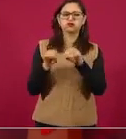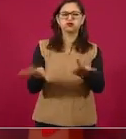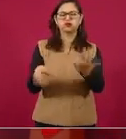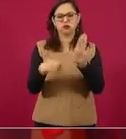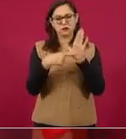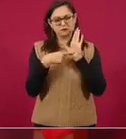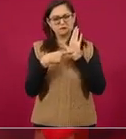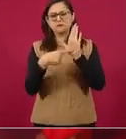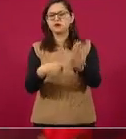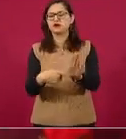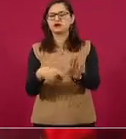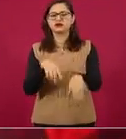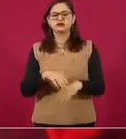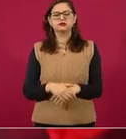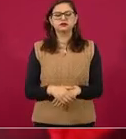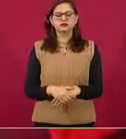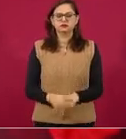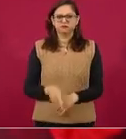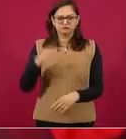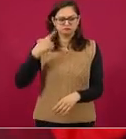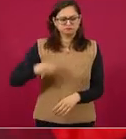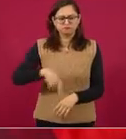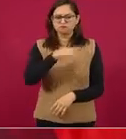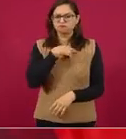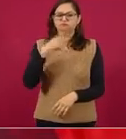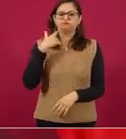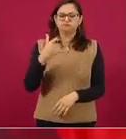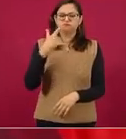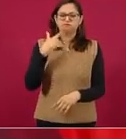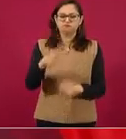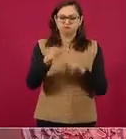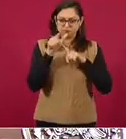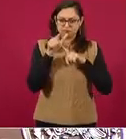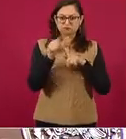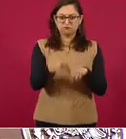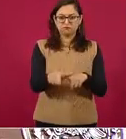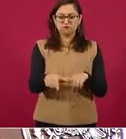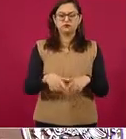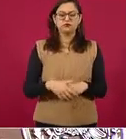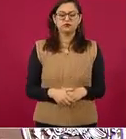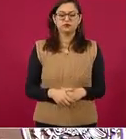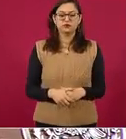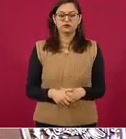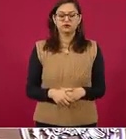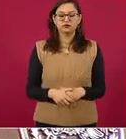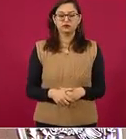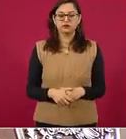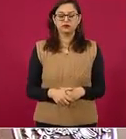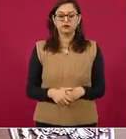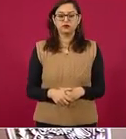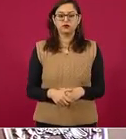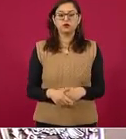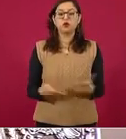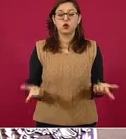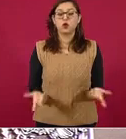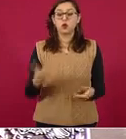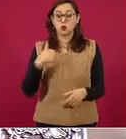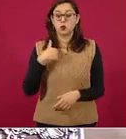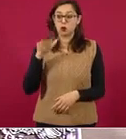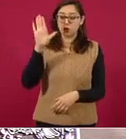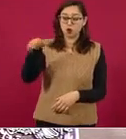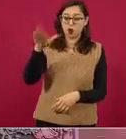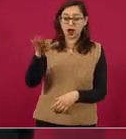Y vamos a seguir. Y ahora que voy a enviar el informe o la